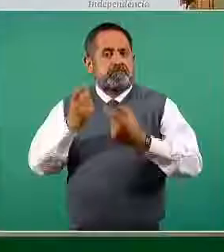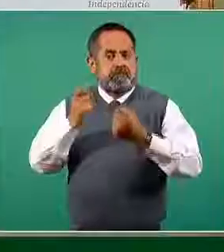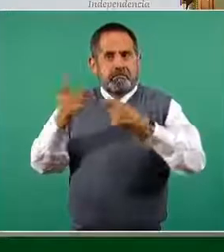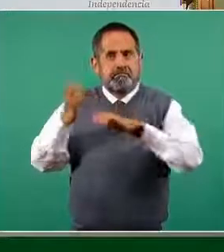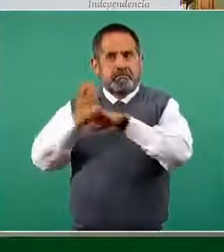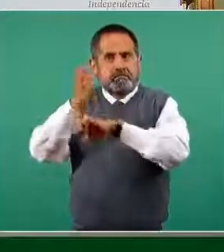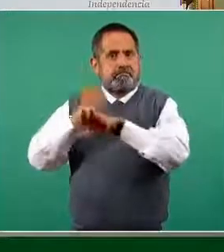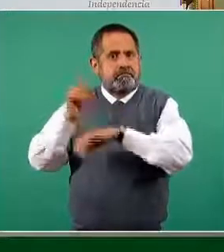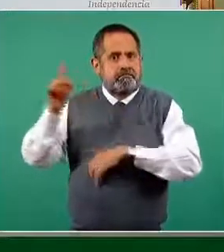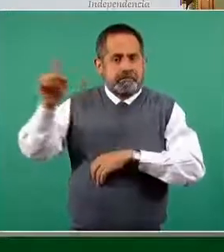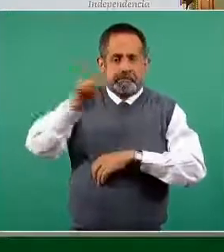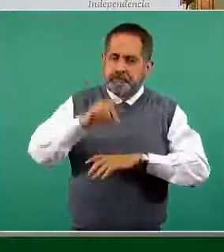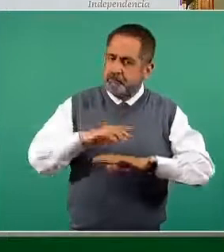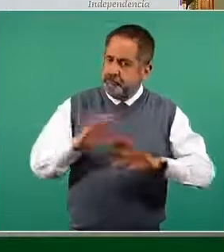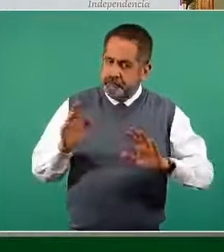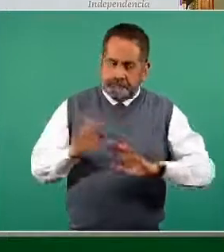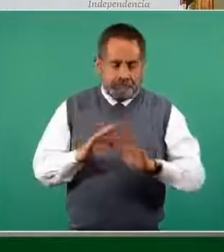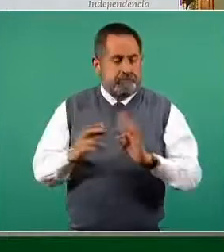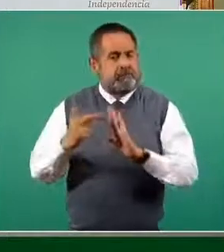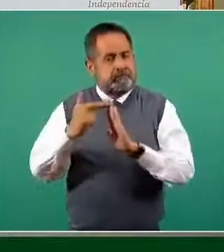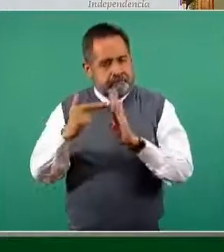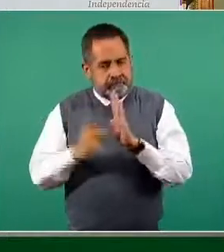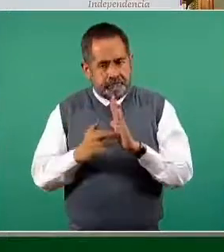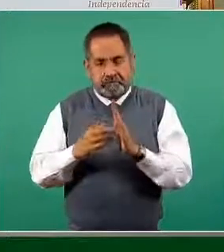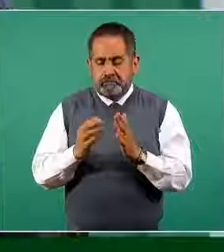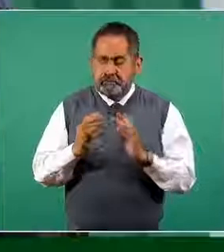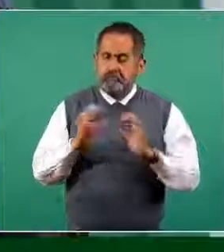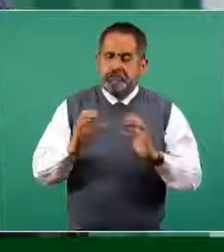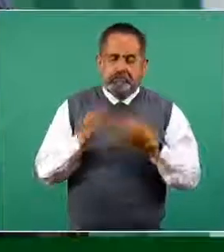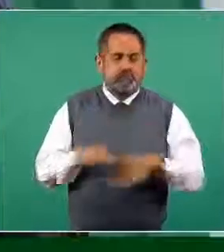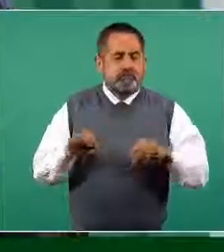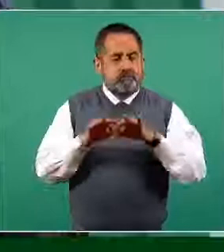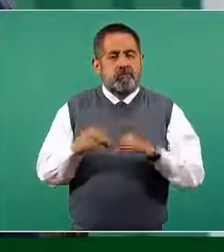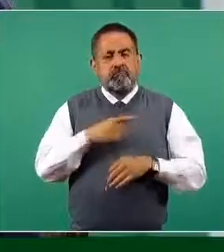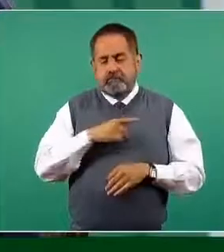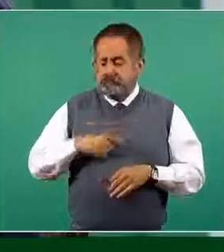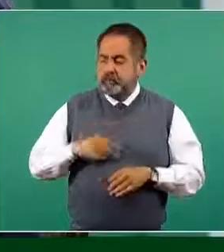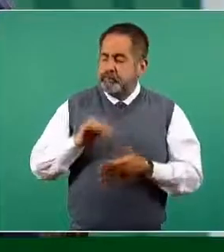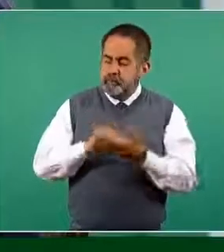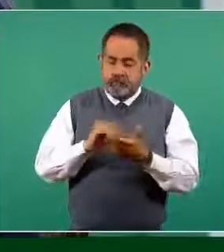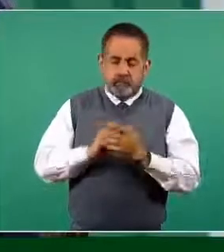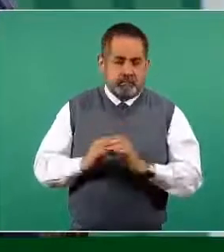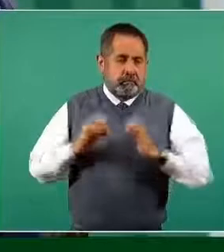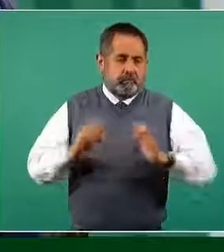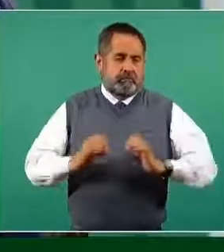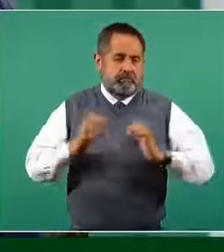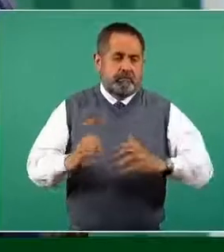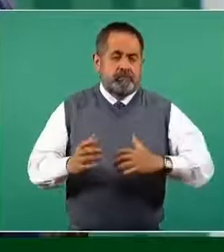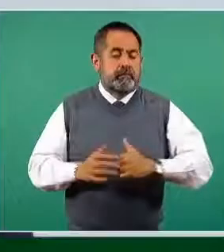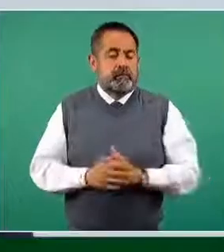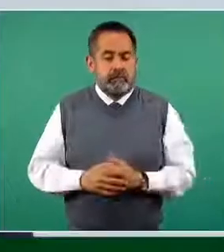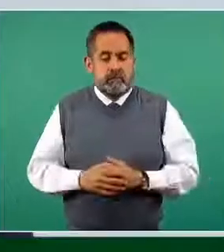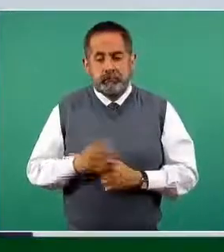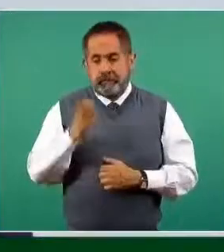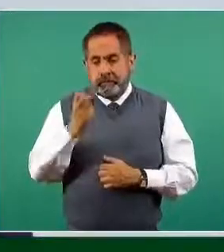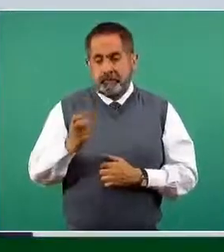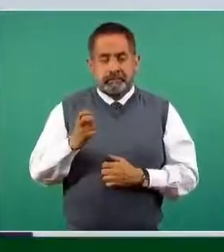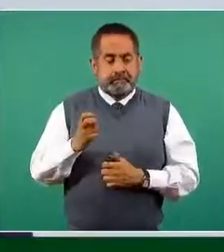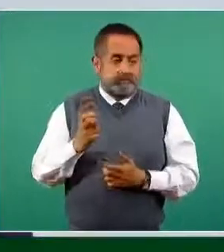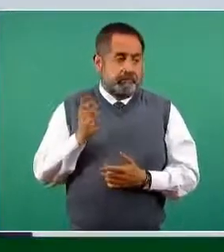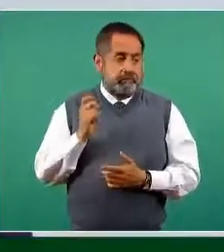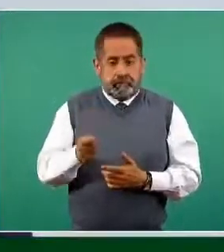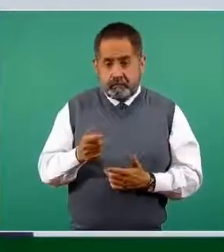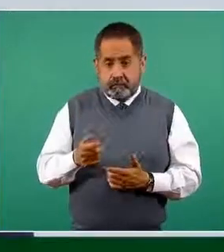con mayor razón todavía todas las medidas de prevención deben seguir aplicándose. Cuando estas no sean